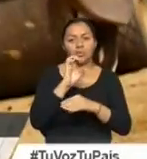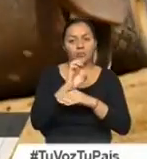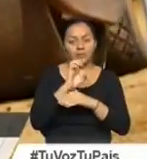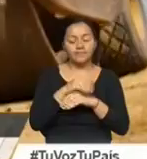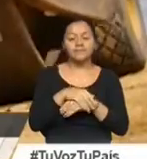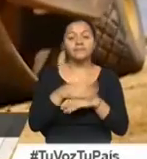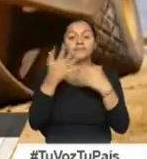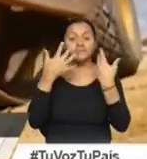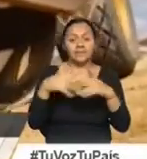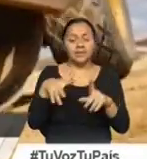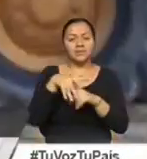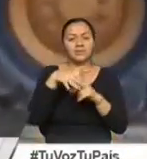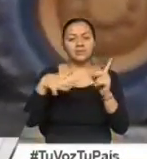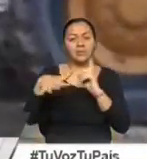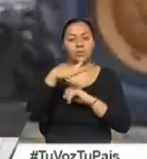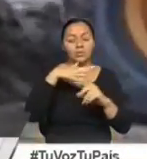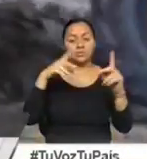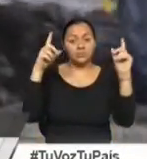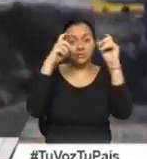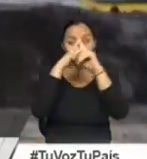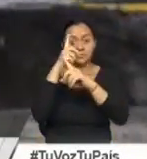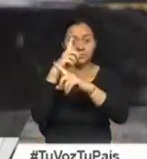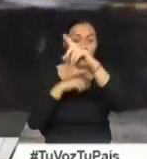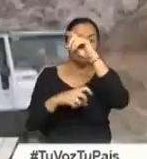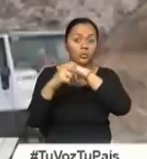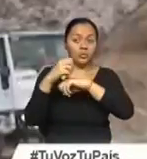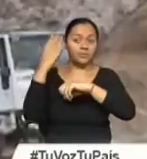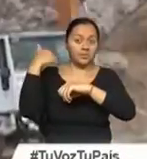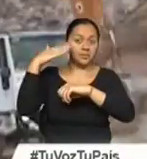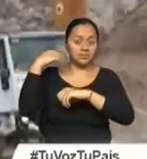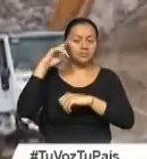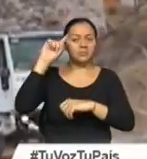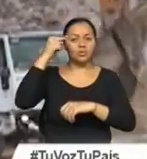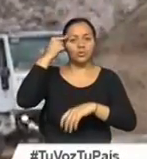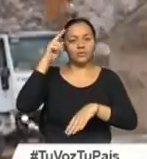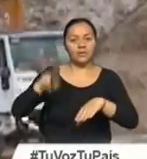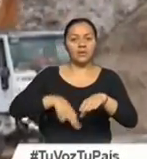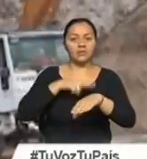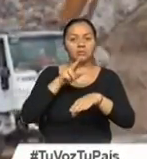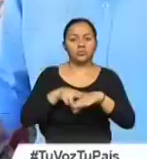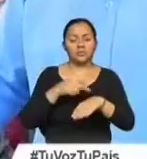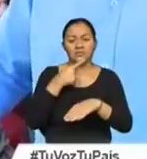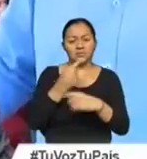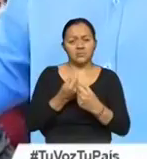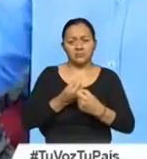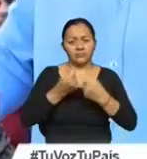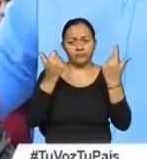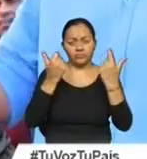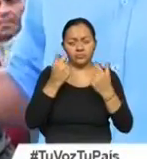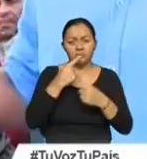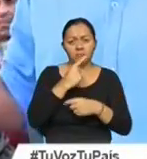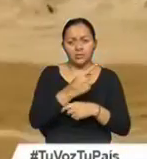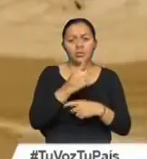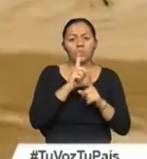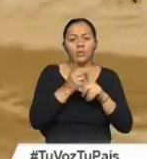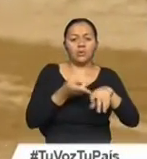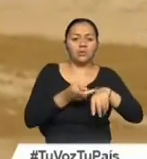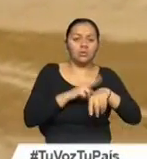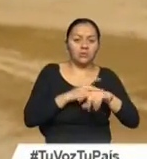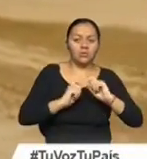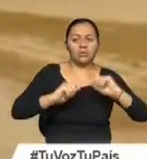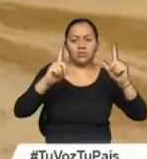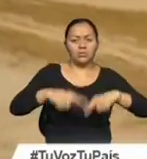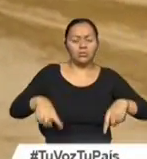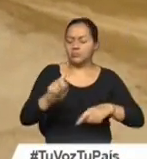Ante la situación crítica que se presentó el año pasado, el gobierno nacional descartó tomar medidas consideradas como paquetazos